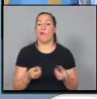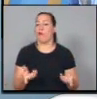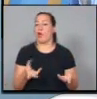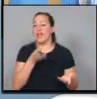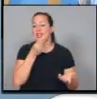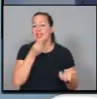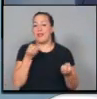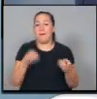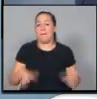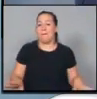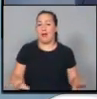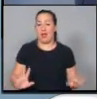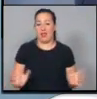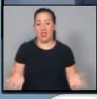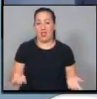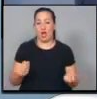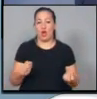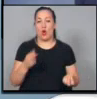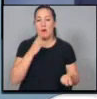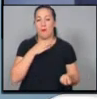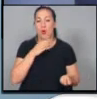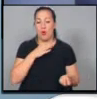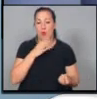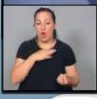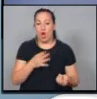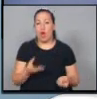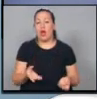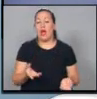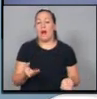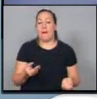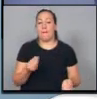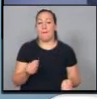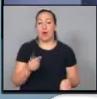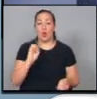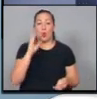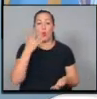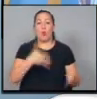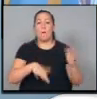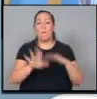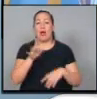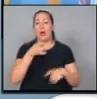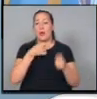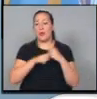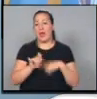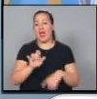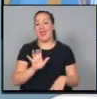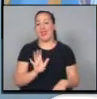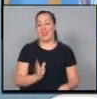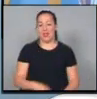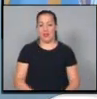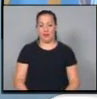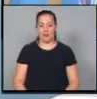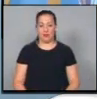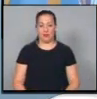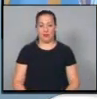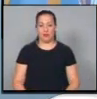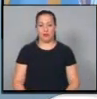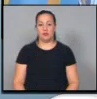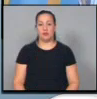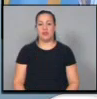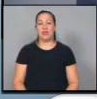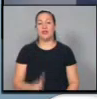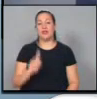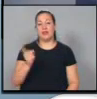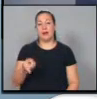pues no es raro que sea Boca el que levante esta bandera, pues obviamente por ahí el club que más vende, o uno de los dos clubes que más vende. Sí, y además es el club